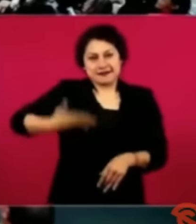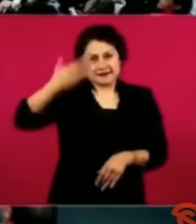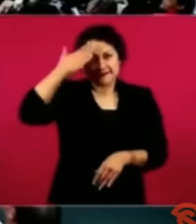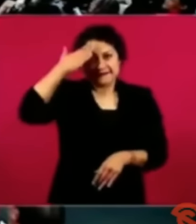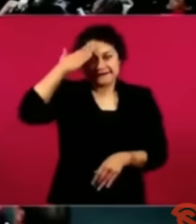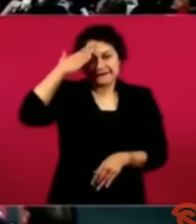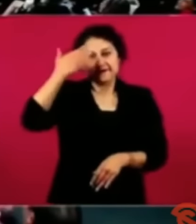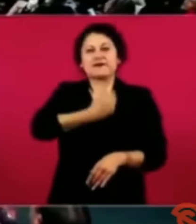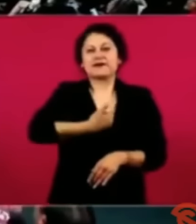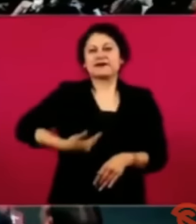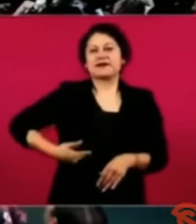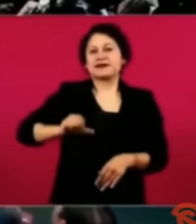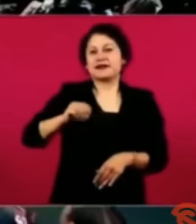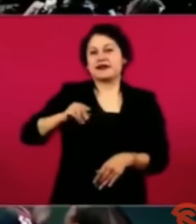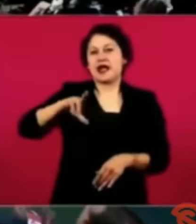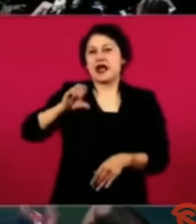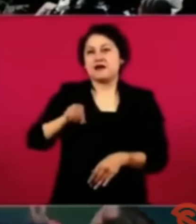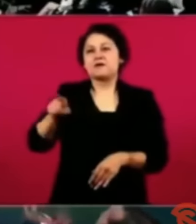Manuel López Obrador.